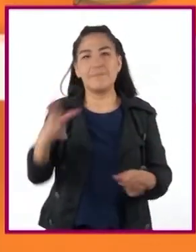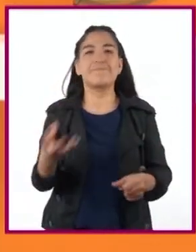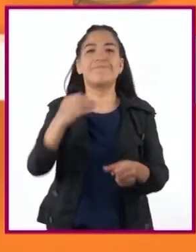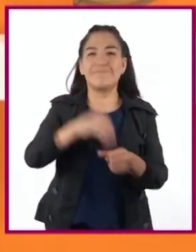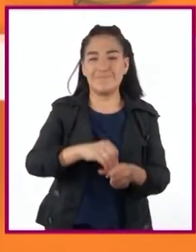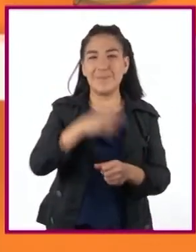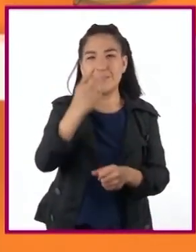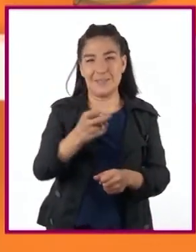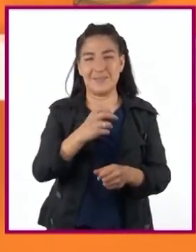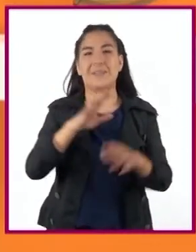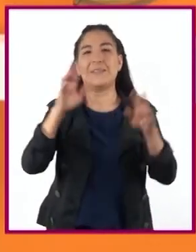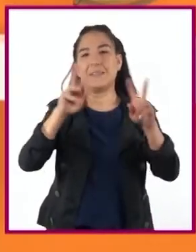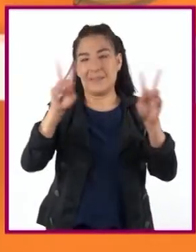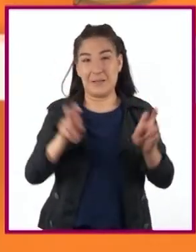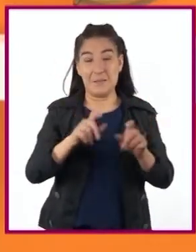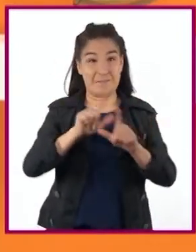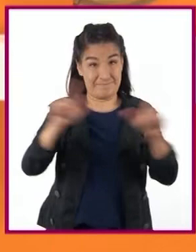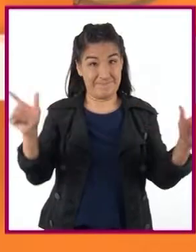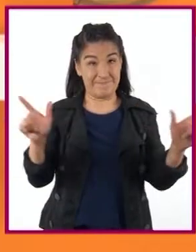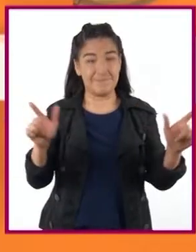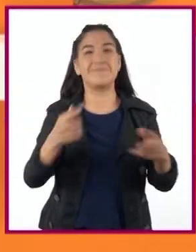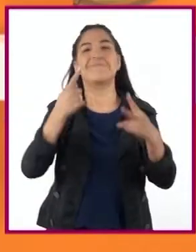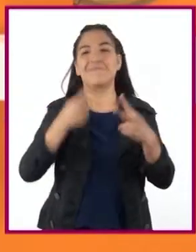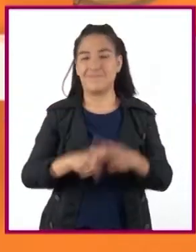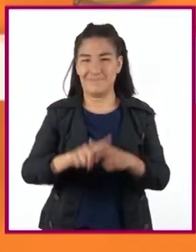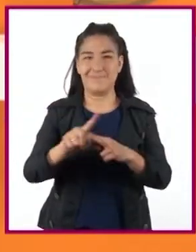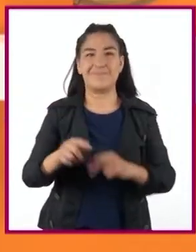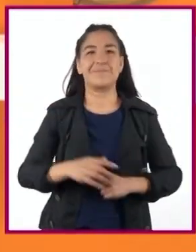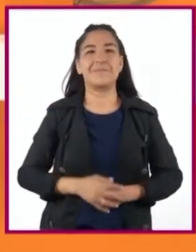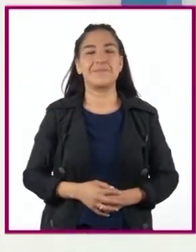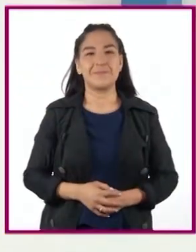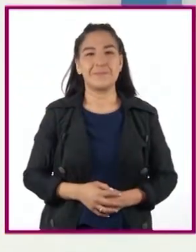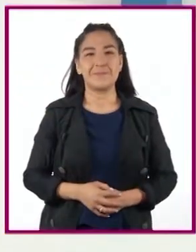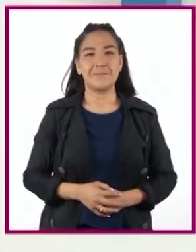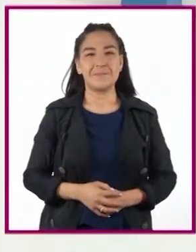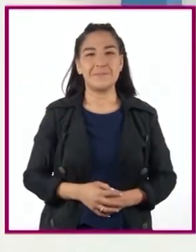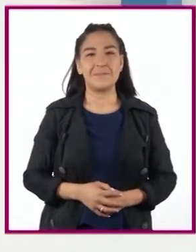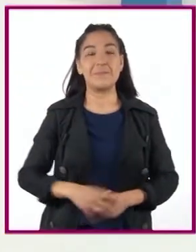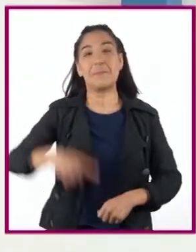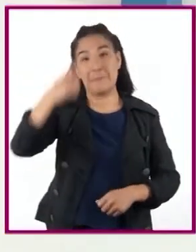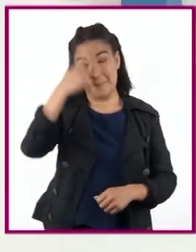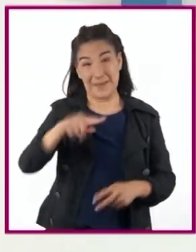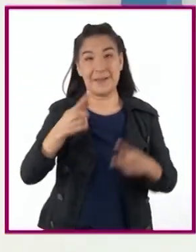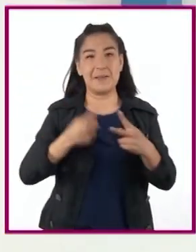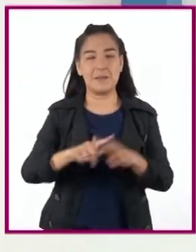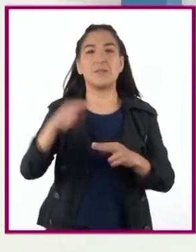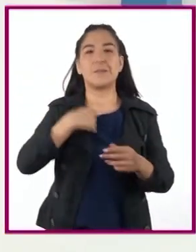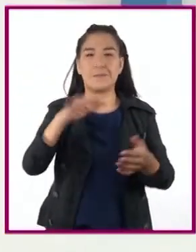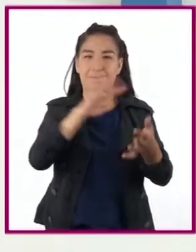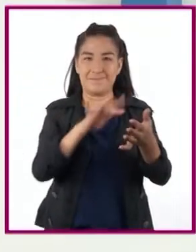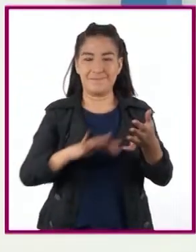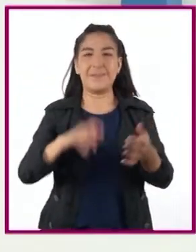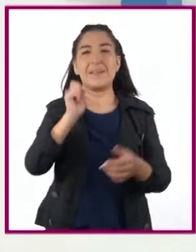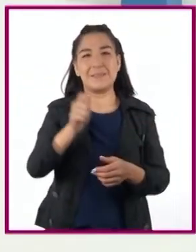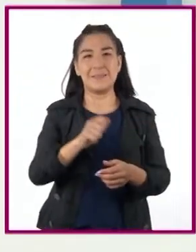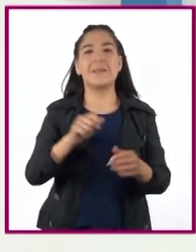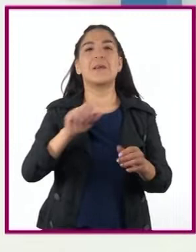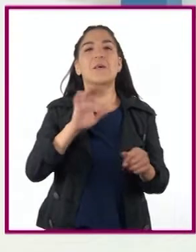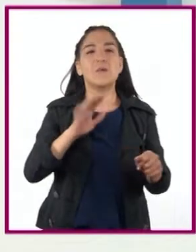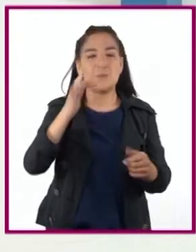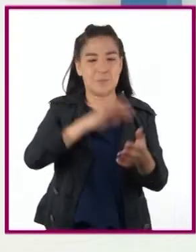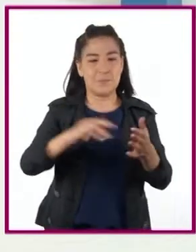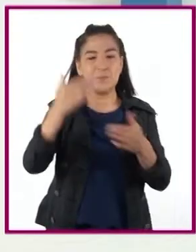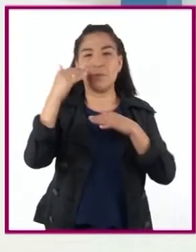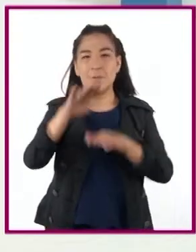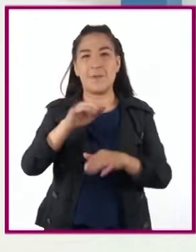tema. ¿Están listas y listos? ¡Comencemos! Para iniciar, leeré un artículo. Se trata de un texto